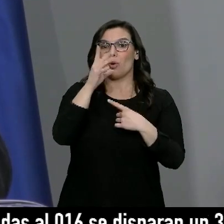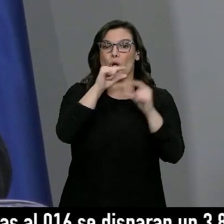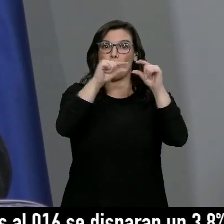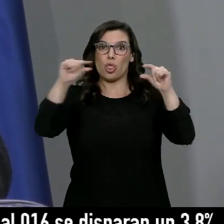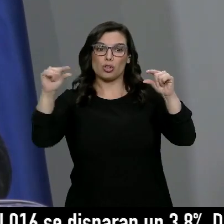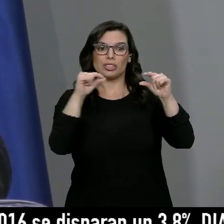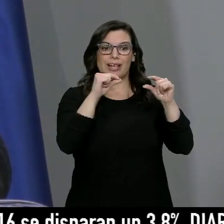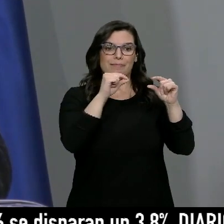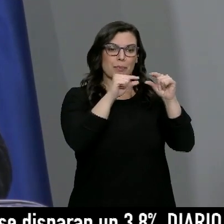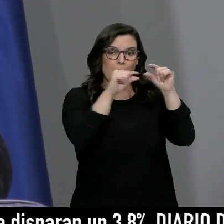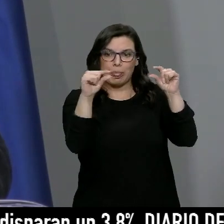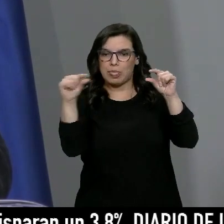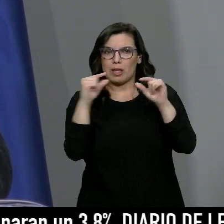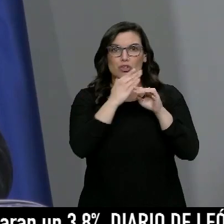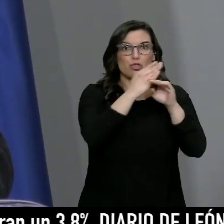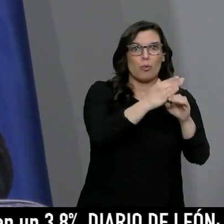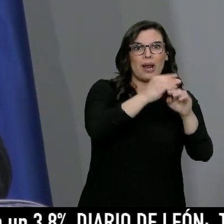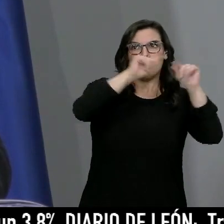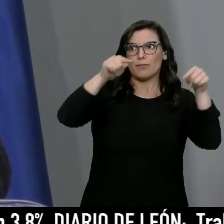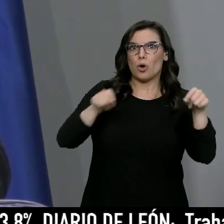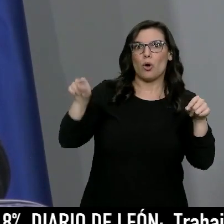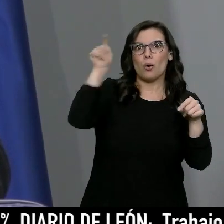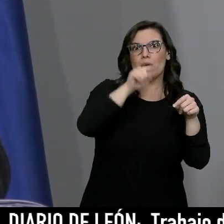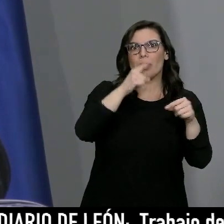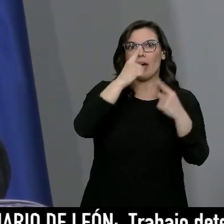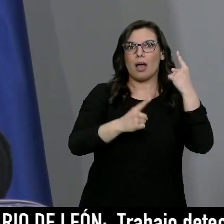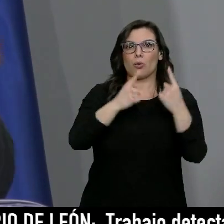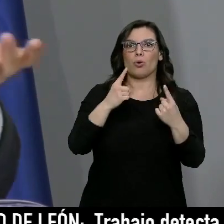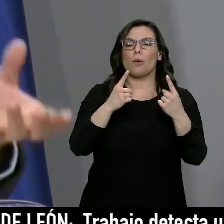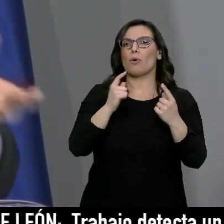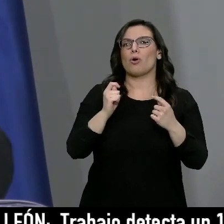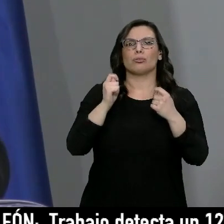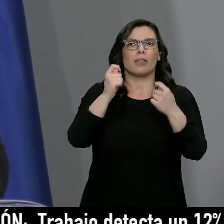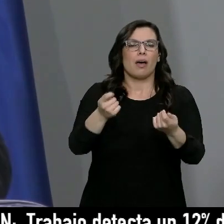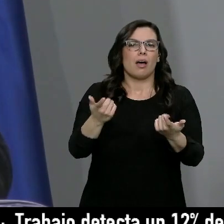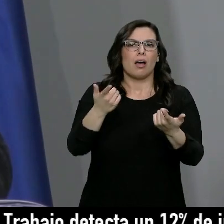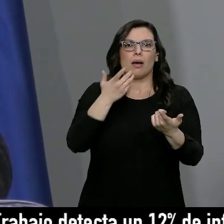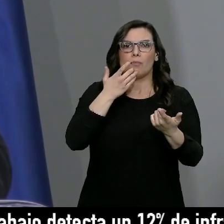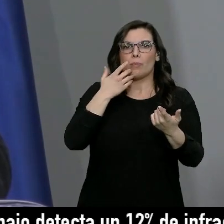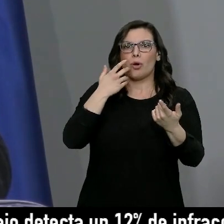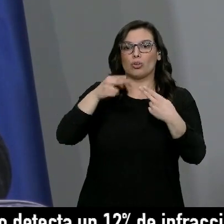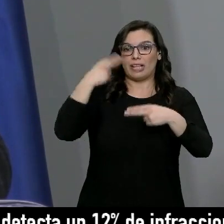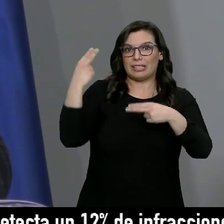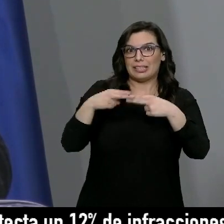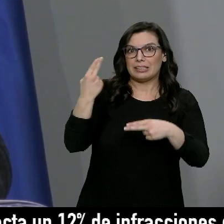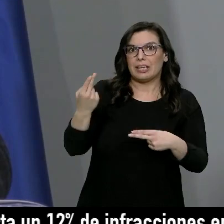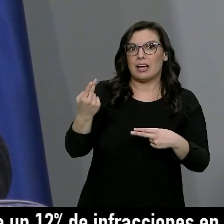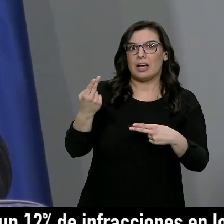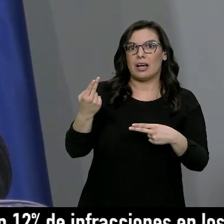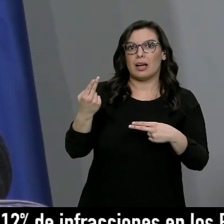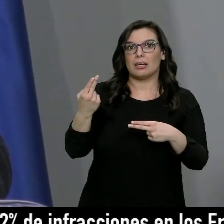en alguna de las provincias a personal, por ejemplo, los taxistas